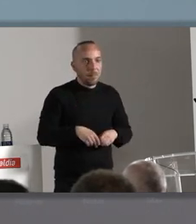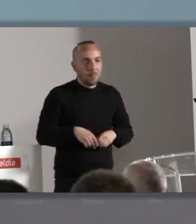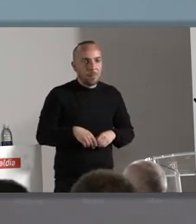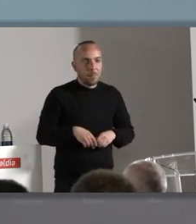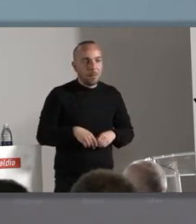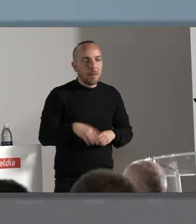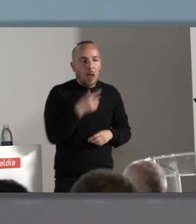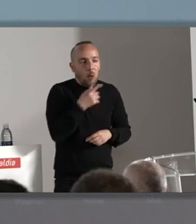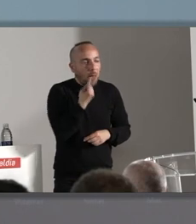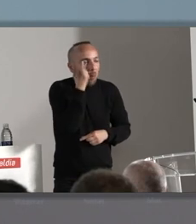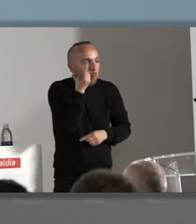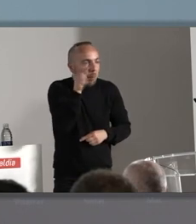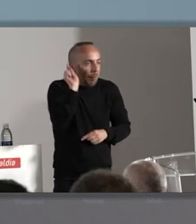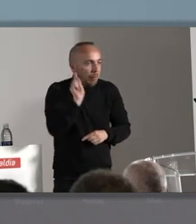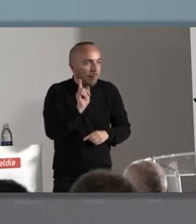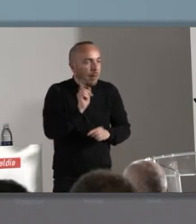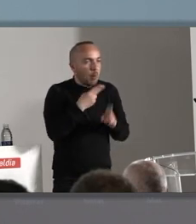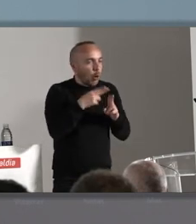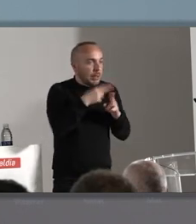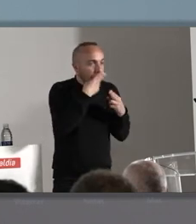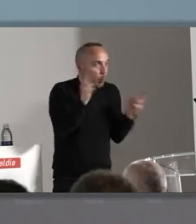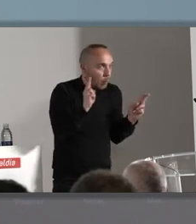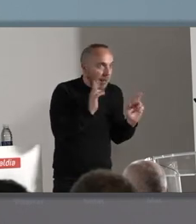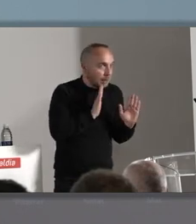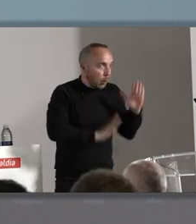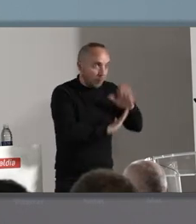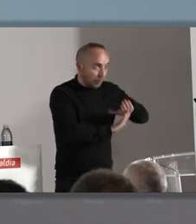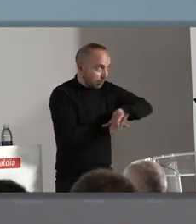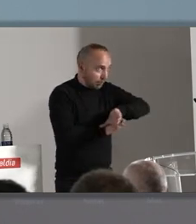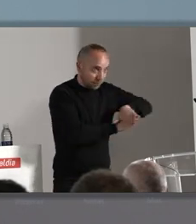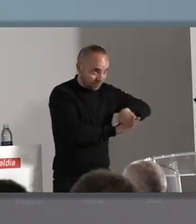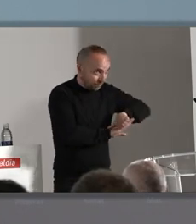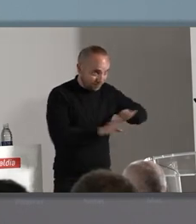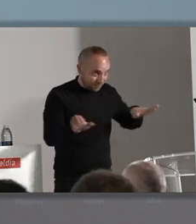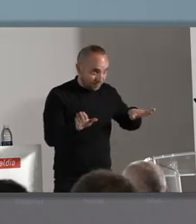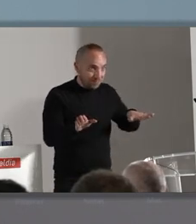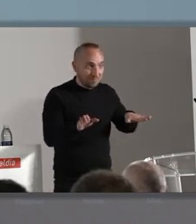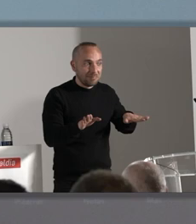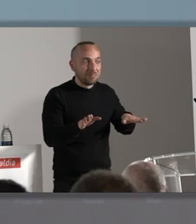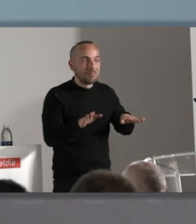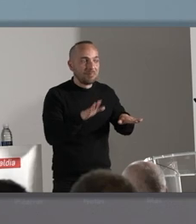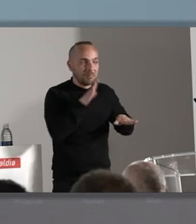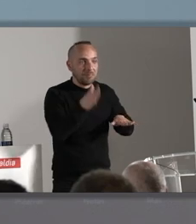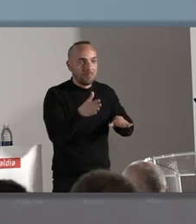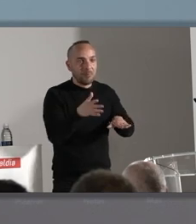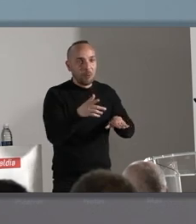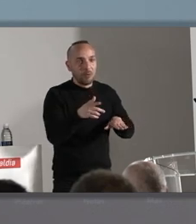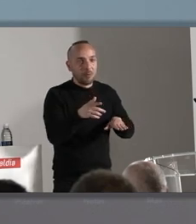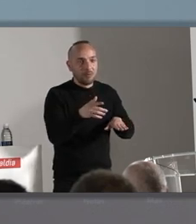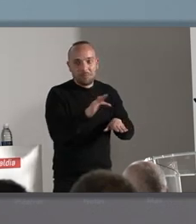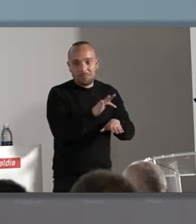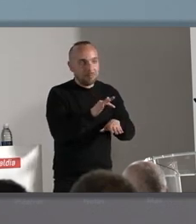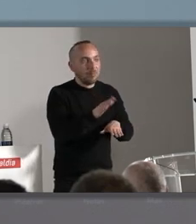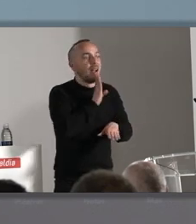alguna pincelada de políticas públicas, pero si queremos lo dejamos aquí, sí. Porque ya han sido comentadas la mayoría por Rubén y por Artur.